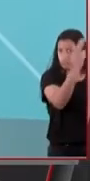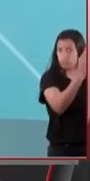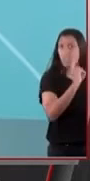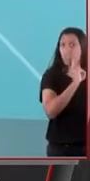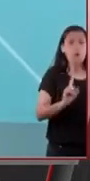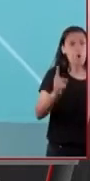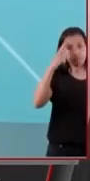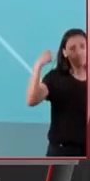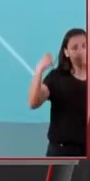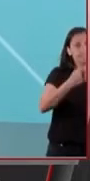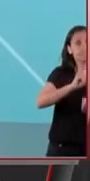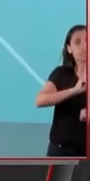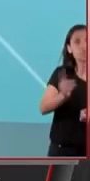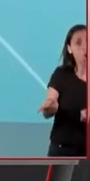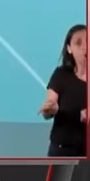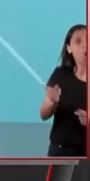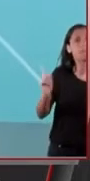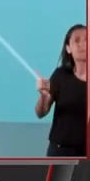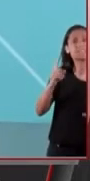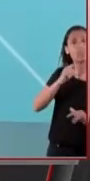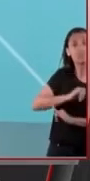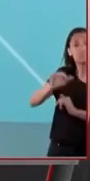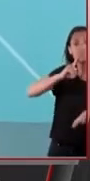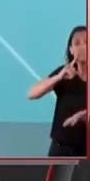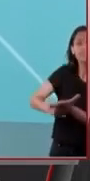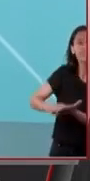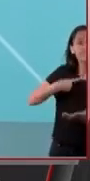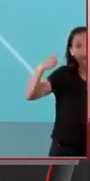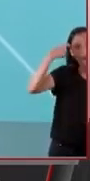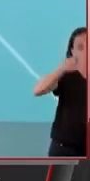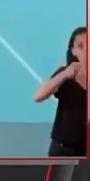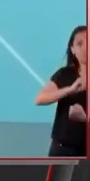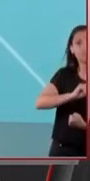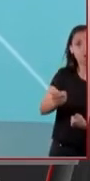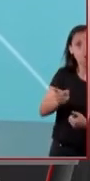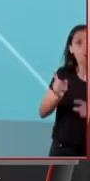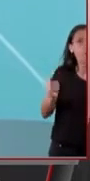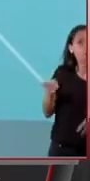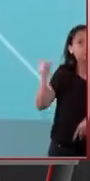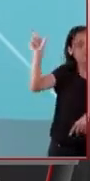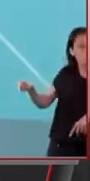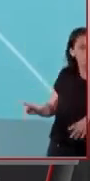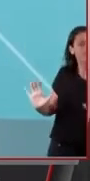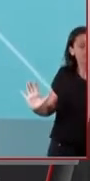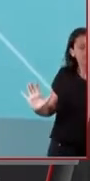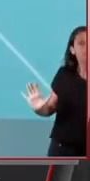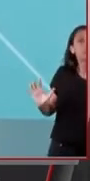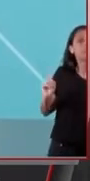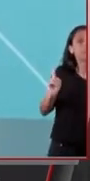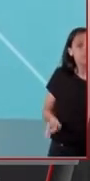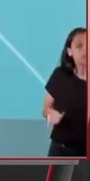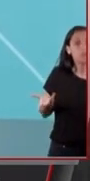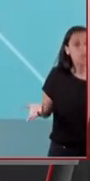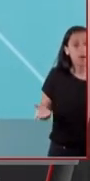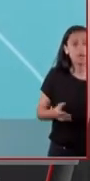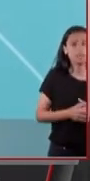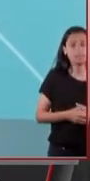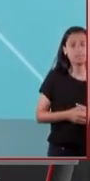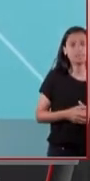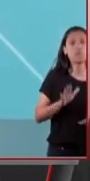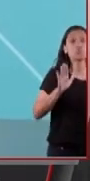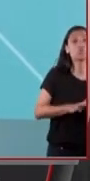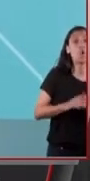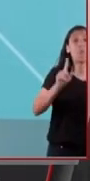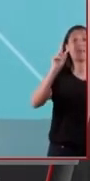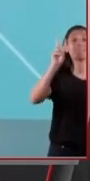muy polémico y obviamente en los lugares donde la minería es una de las economías más importantes en el interior del país, también